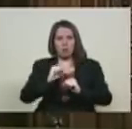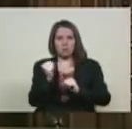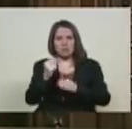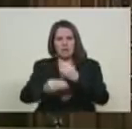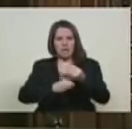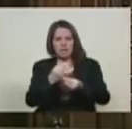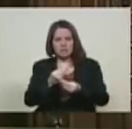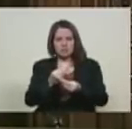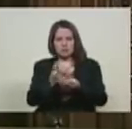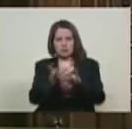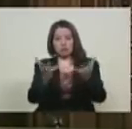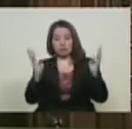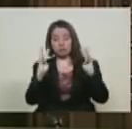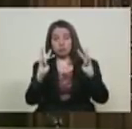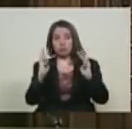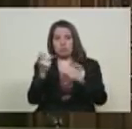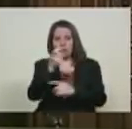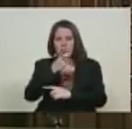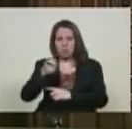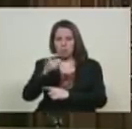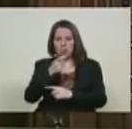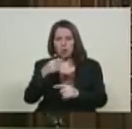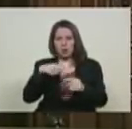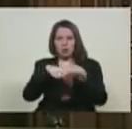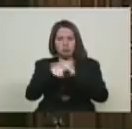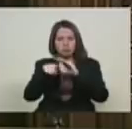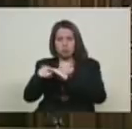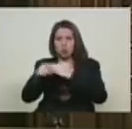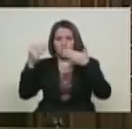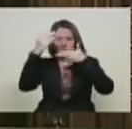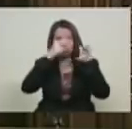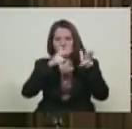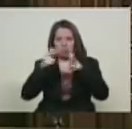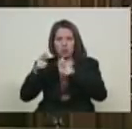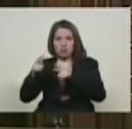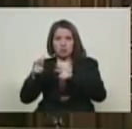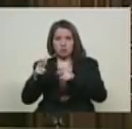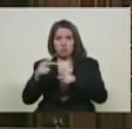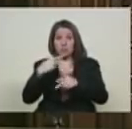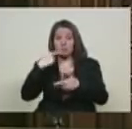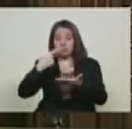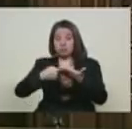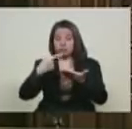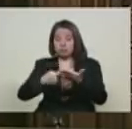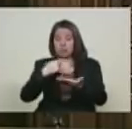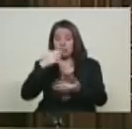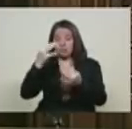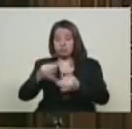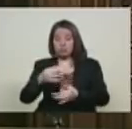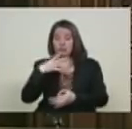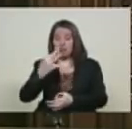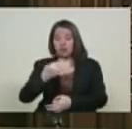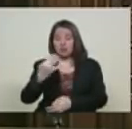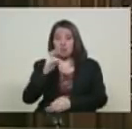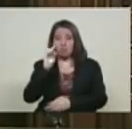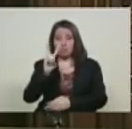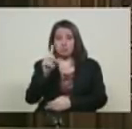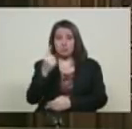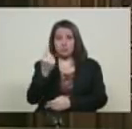tendió para buscarlo como terrorista convicto y confeso que ya es. Adelante, primer video.